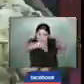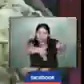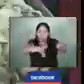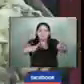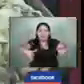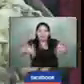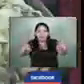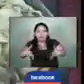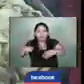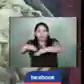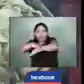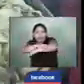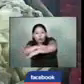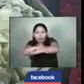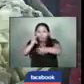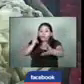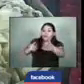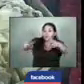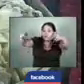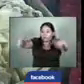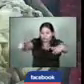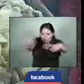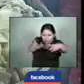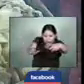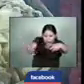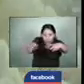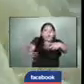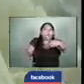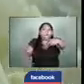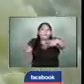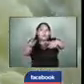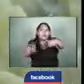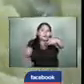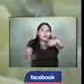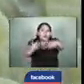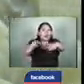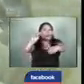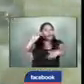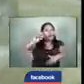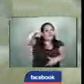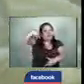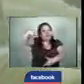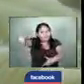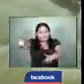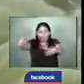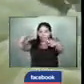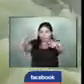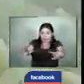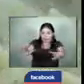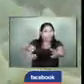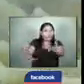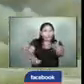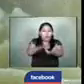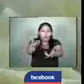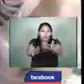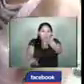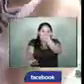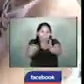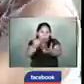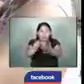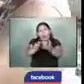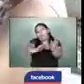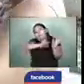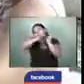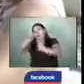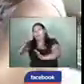es decir, la yuca, también está en peroles. Se cocen dos quintales. Parte queda solo zancochada y